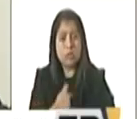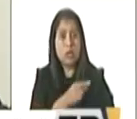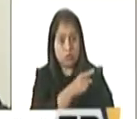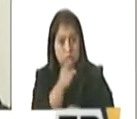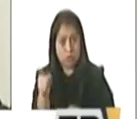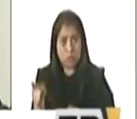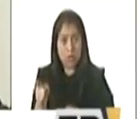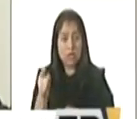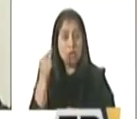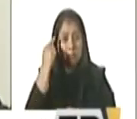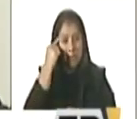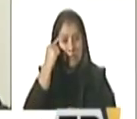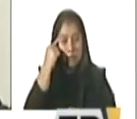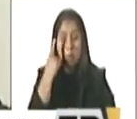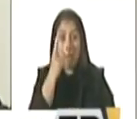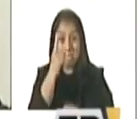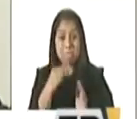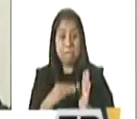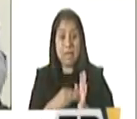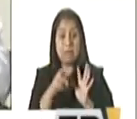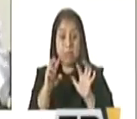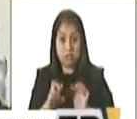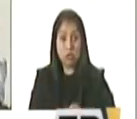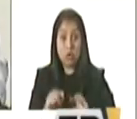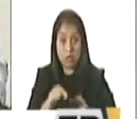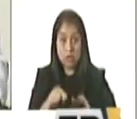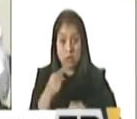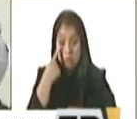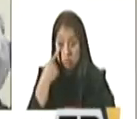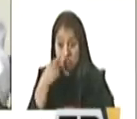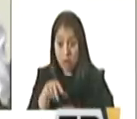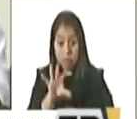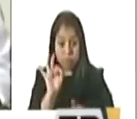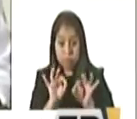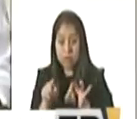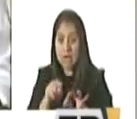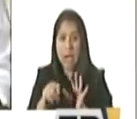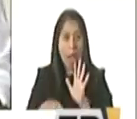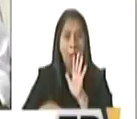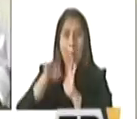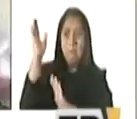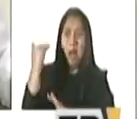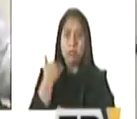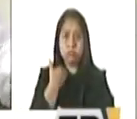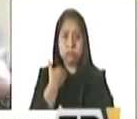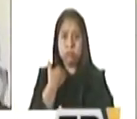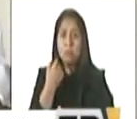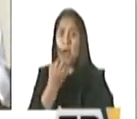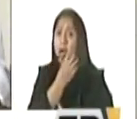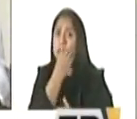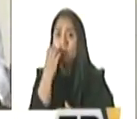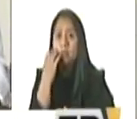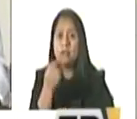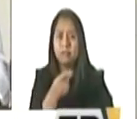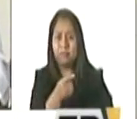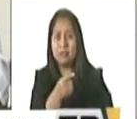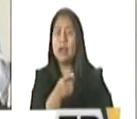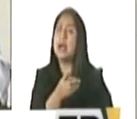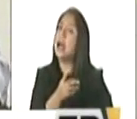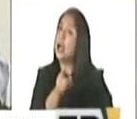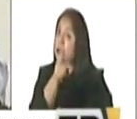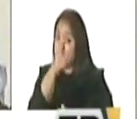los casi 1,000 personas que hemos logrado detectar que le ha aumentado el precio al maíz, no se corra el riesgo de